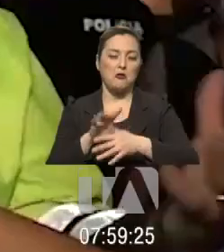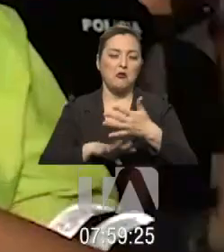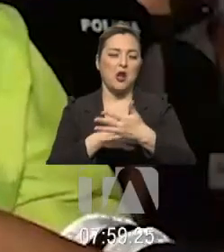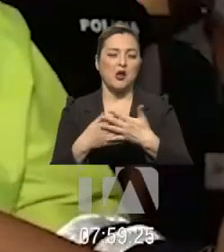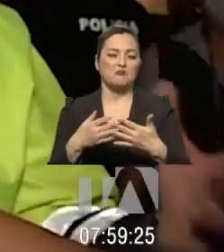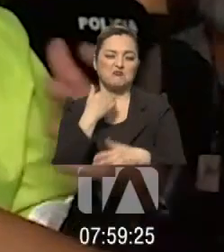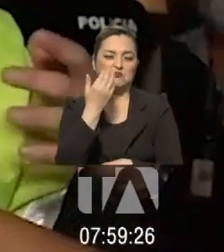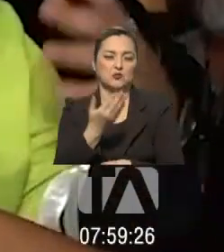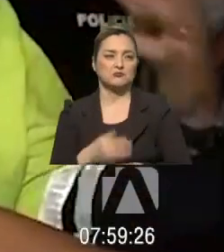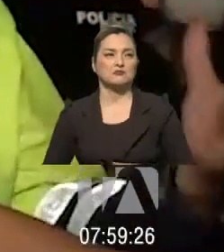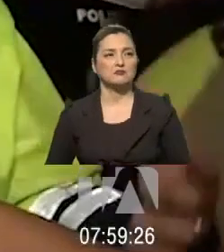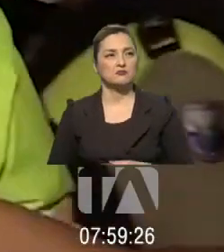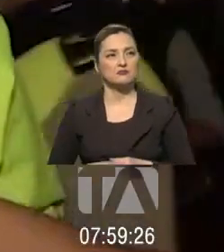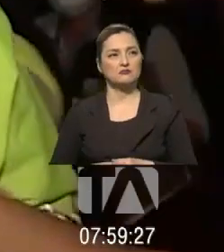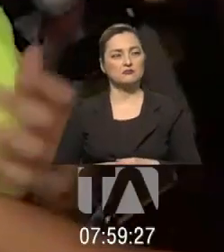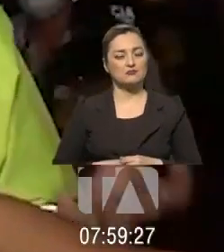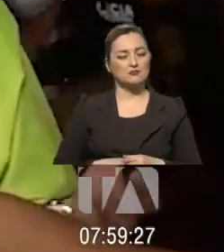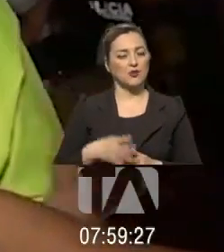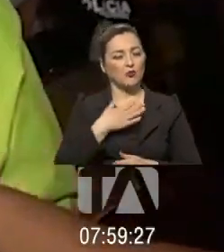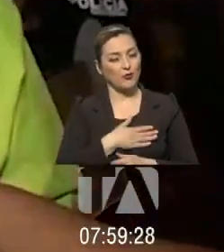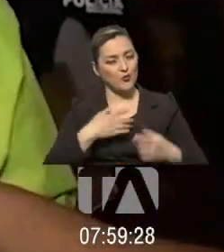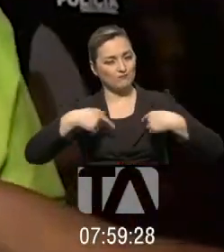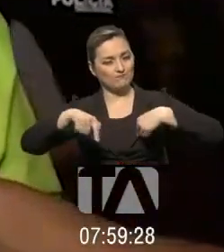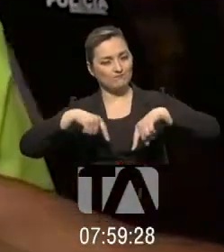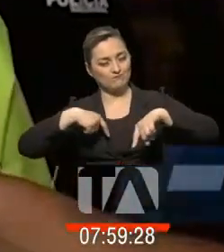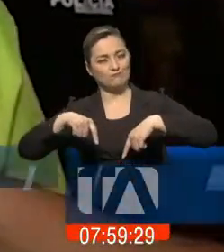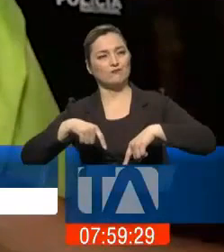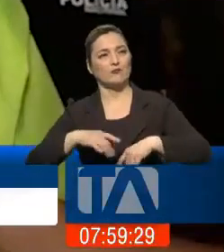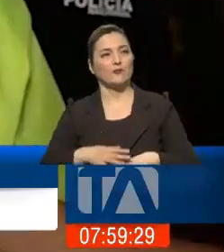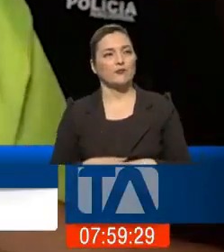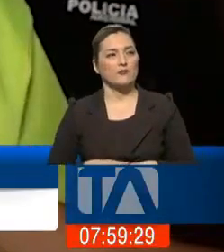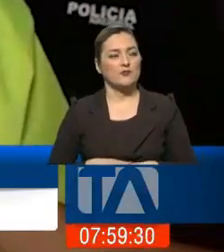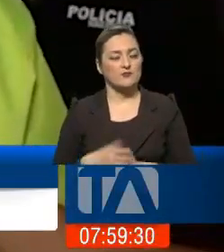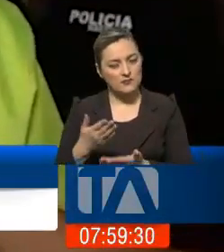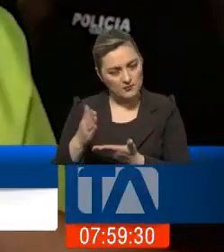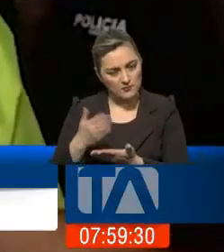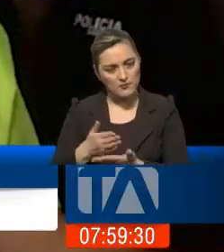permitido. Aquellos que están todavía transitando, pues se está procediendo pues a retirarlos y